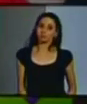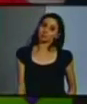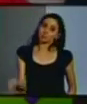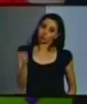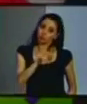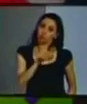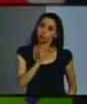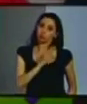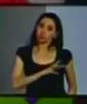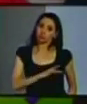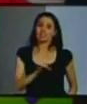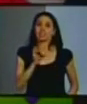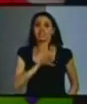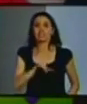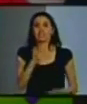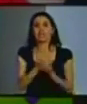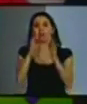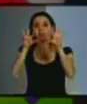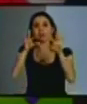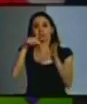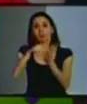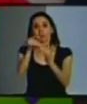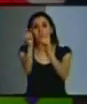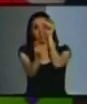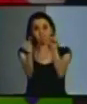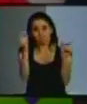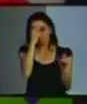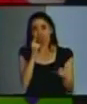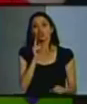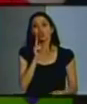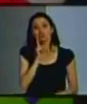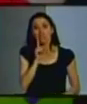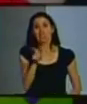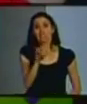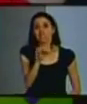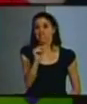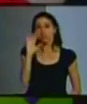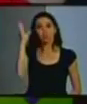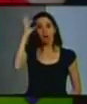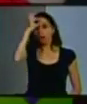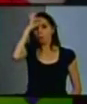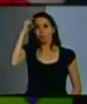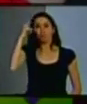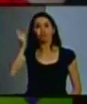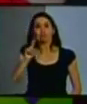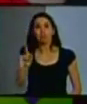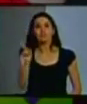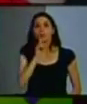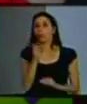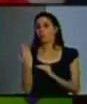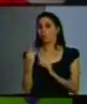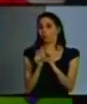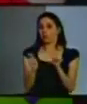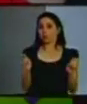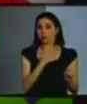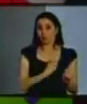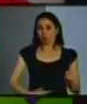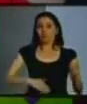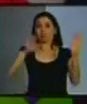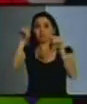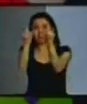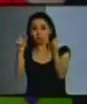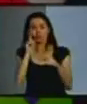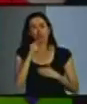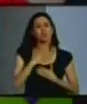Volvemos a nuestro país porque en Chile hay 19.000 personas que tienen SIDA y no lo saben. La última campaña del gobierno hace un llamado a quienes